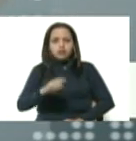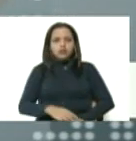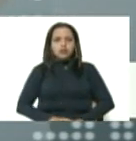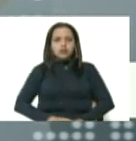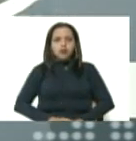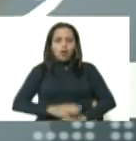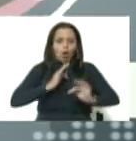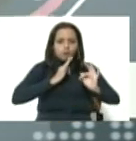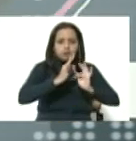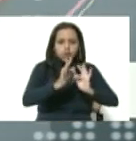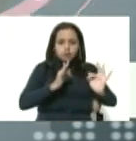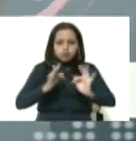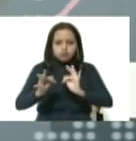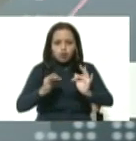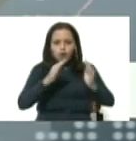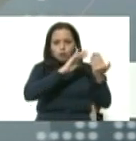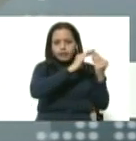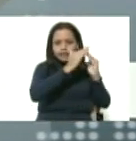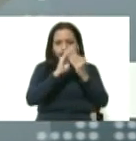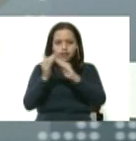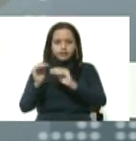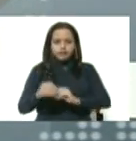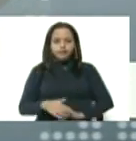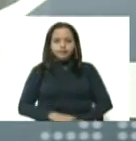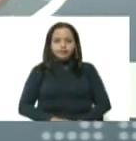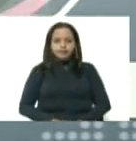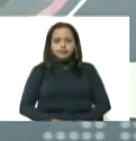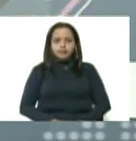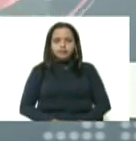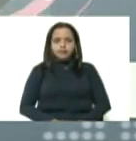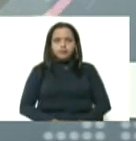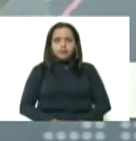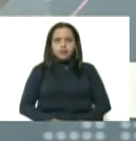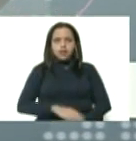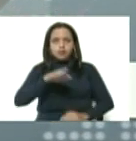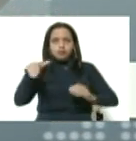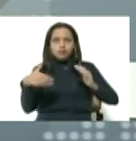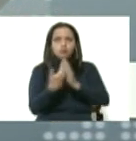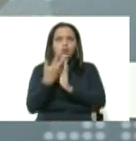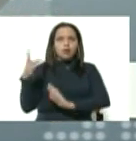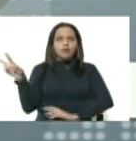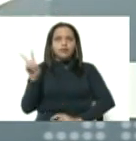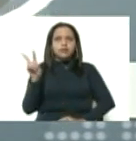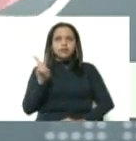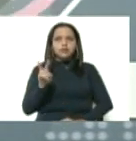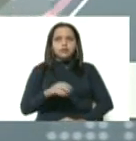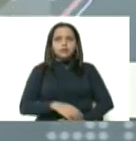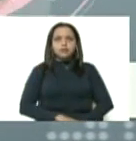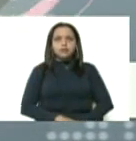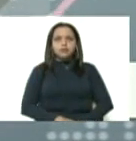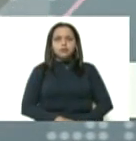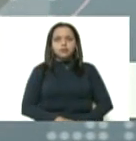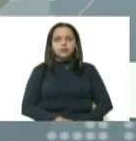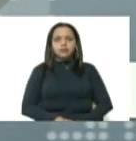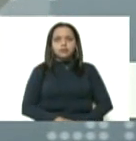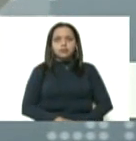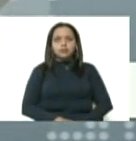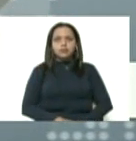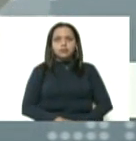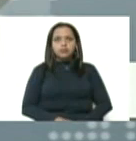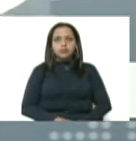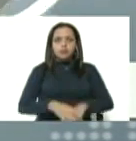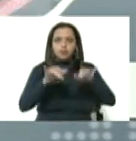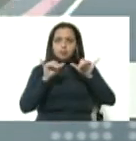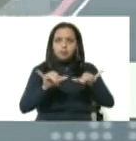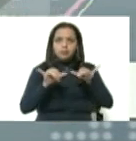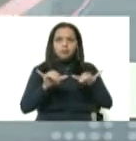de transmisión comunitaria en todo el territorio nacional. Asimismo,